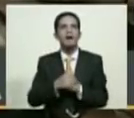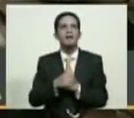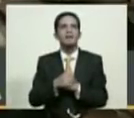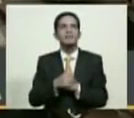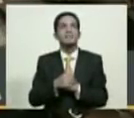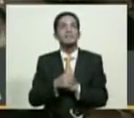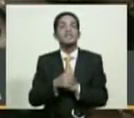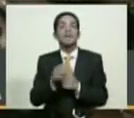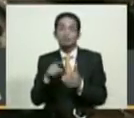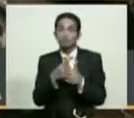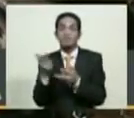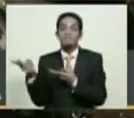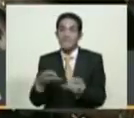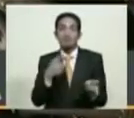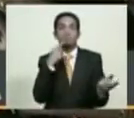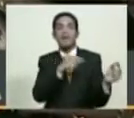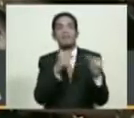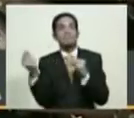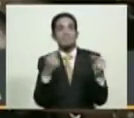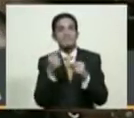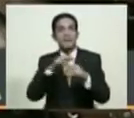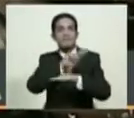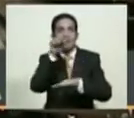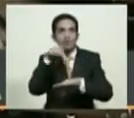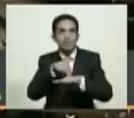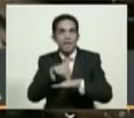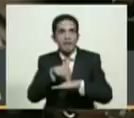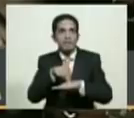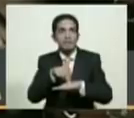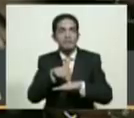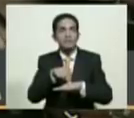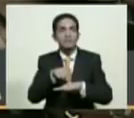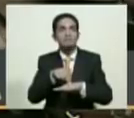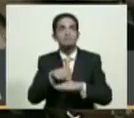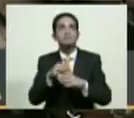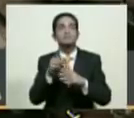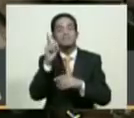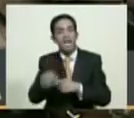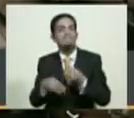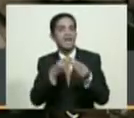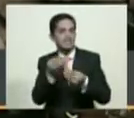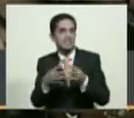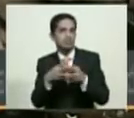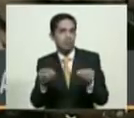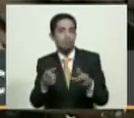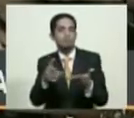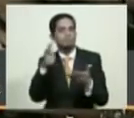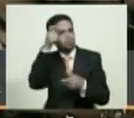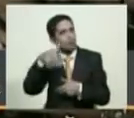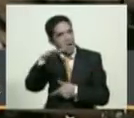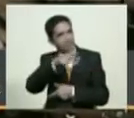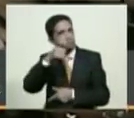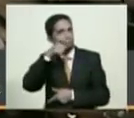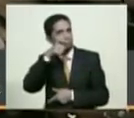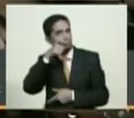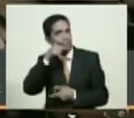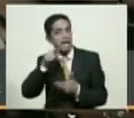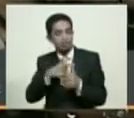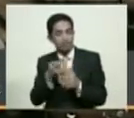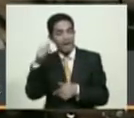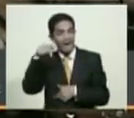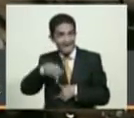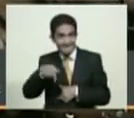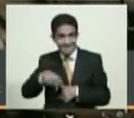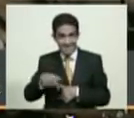gran debate nacional. Esto tiene que darse, estos debates, en todos los espacios, y el pueblo vigilante, y por eso desde el Observatorio de